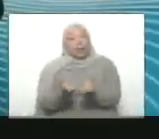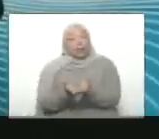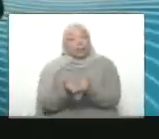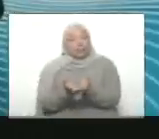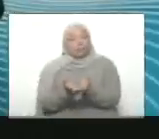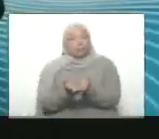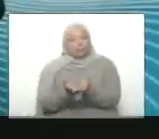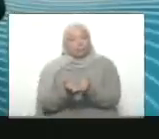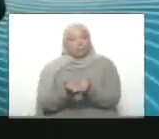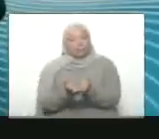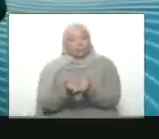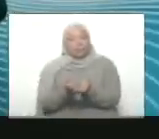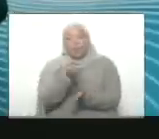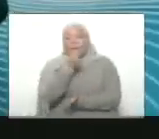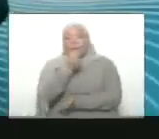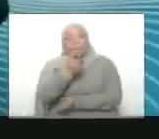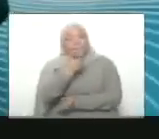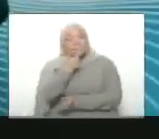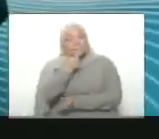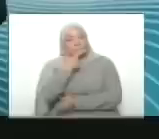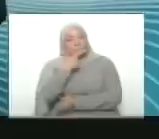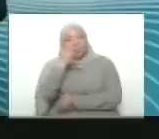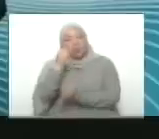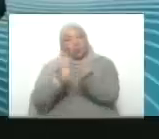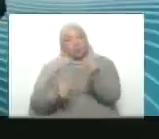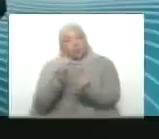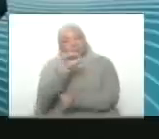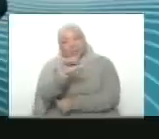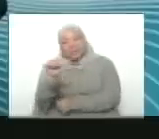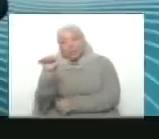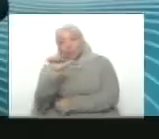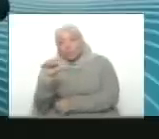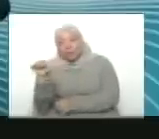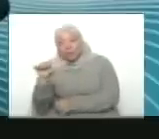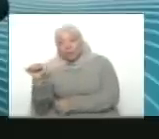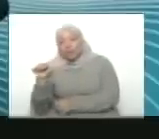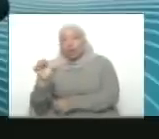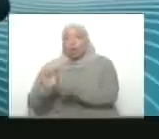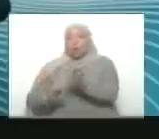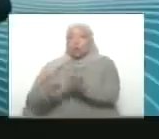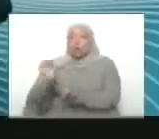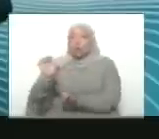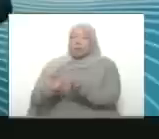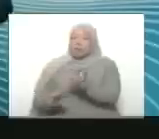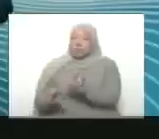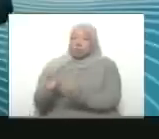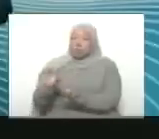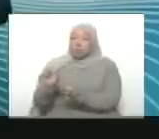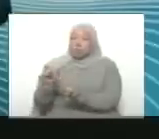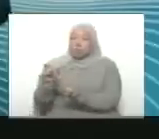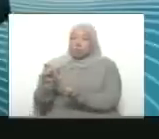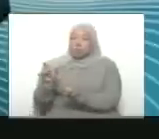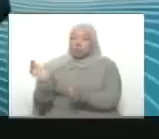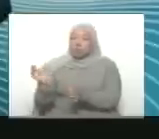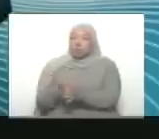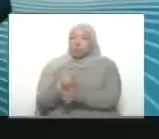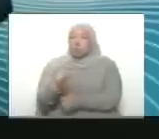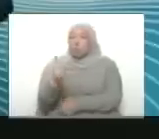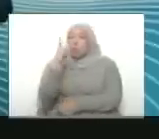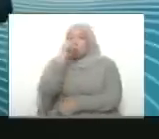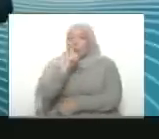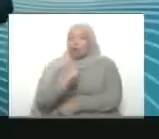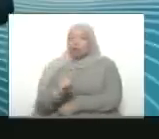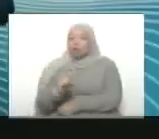en este maravilloso en estas últimas semanas vamos ahora a I ar lo que ha sido eh cuando se cumple un